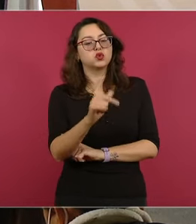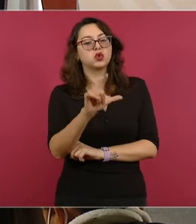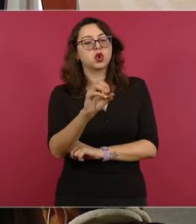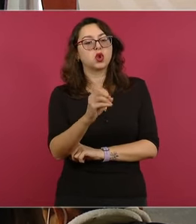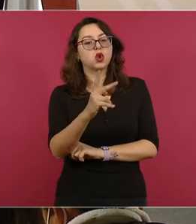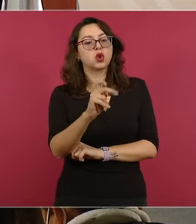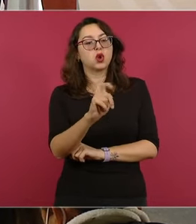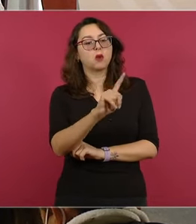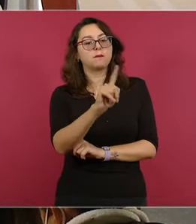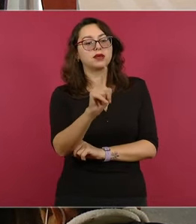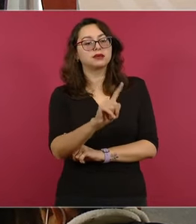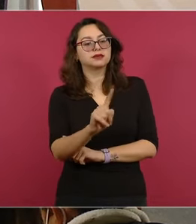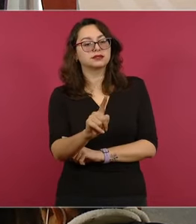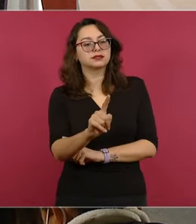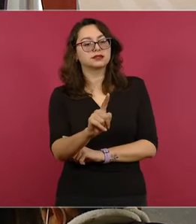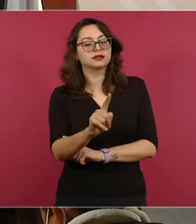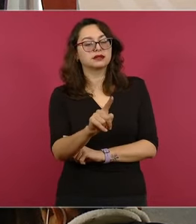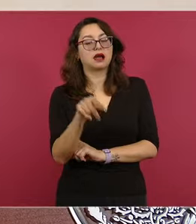Él estaba